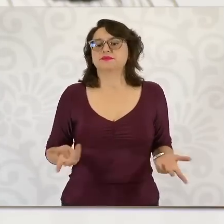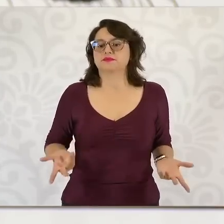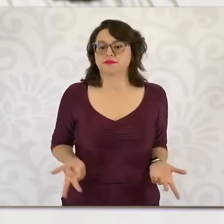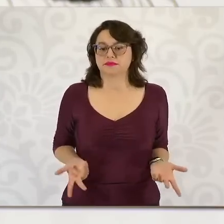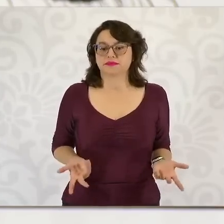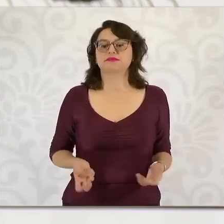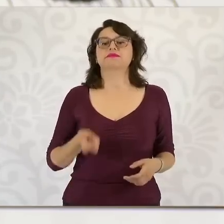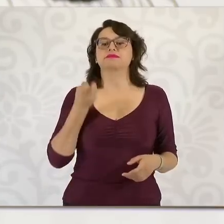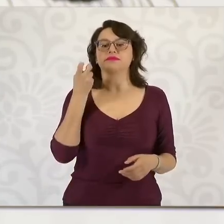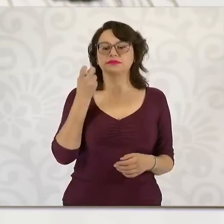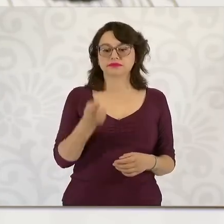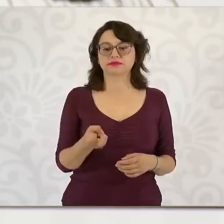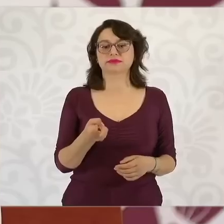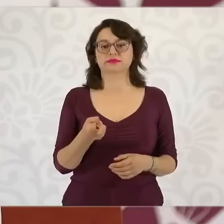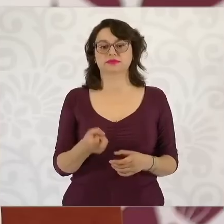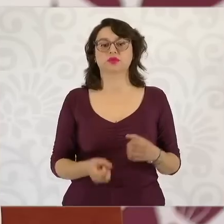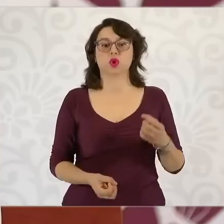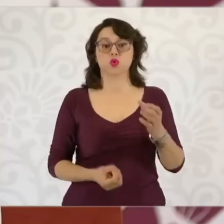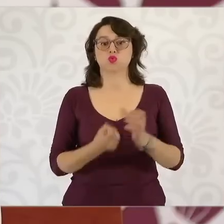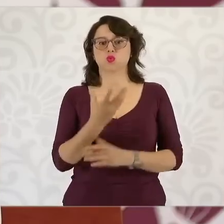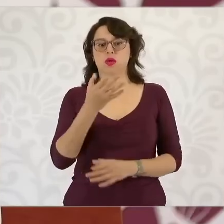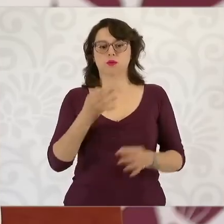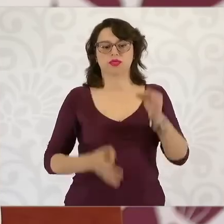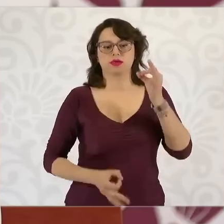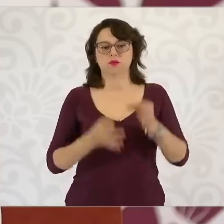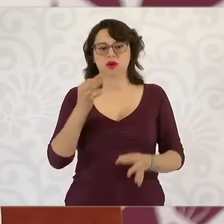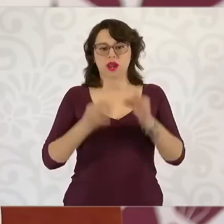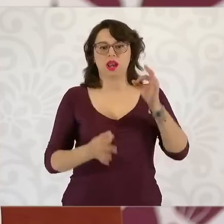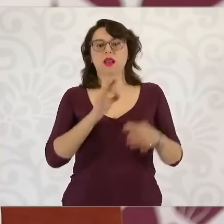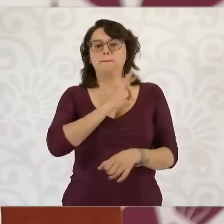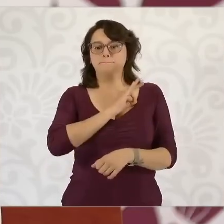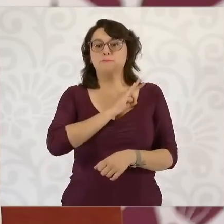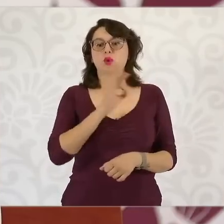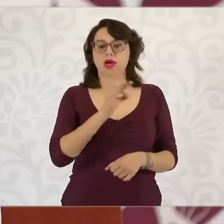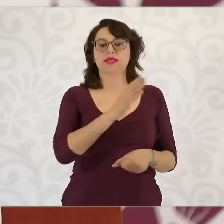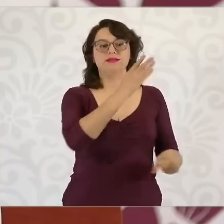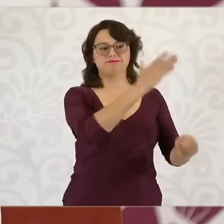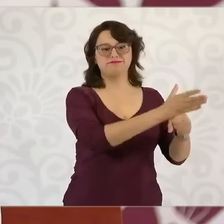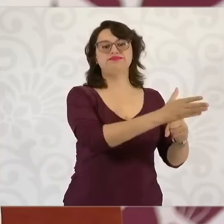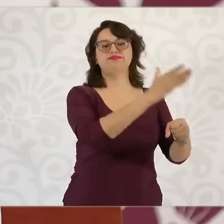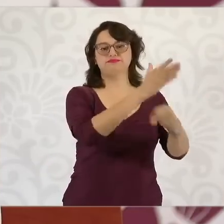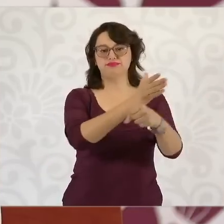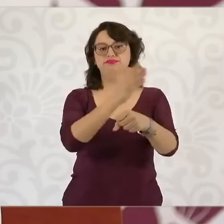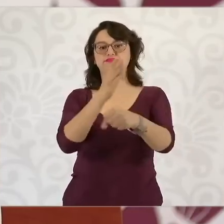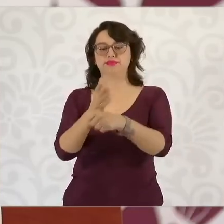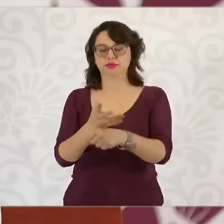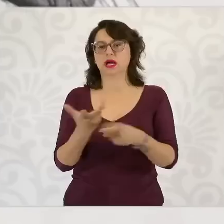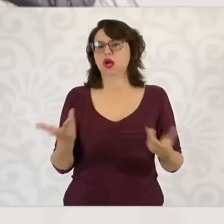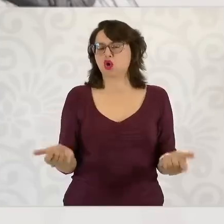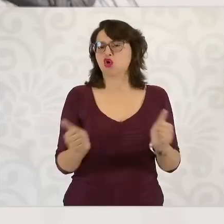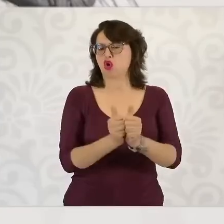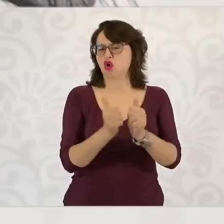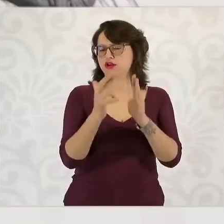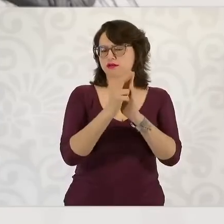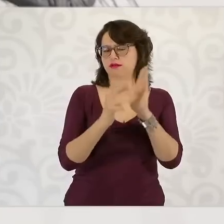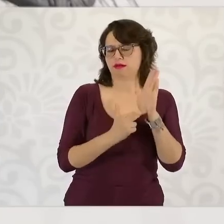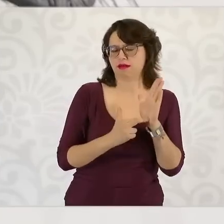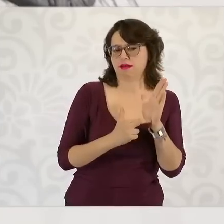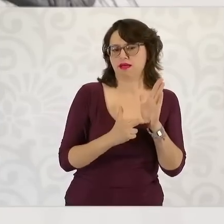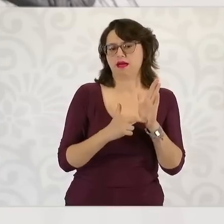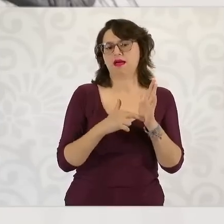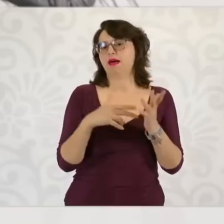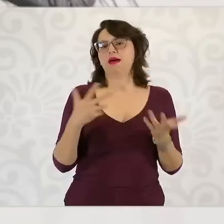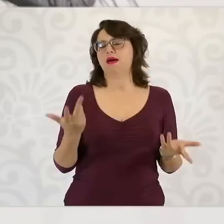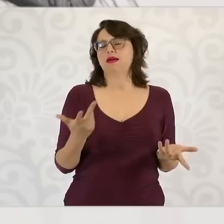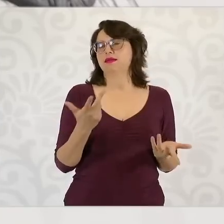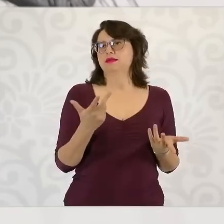Entonces, el Tribunal de Disciplina Judicial pues va a poder sancionar a partir de una serie de reglas, porque tampoco se trata de que se